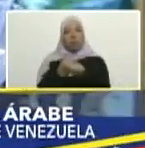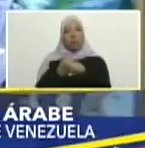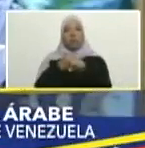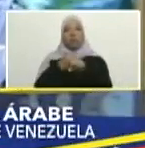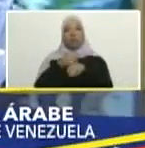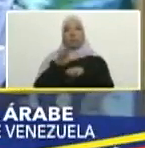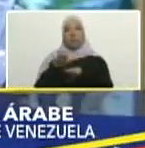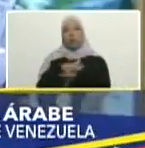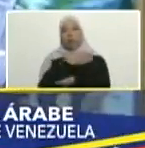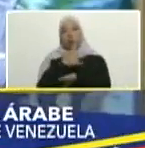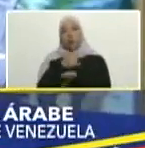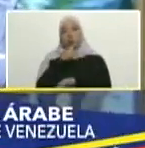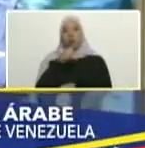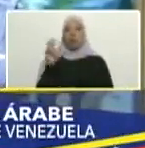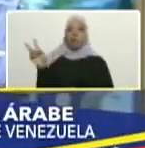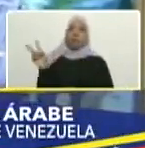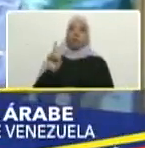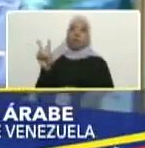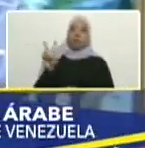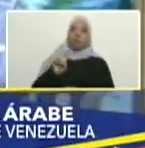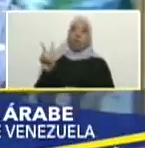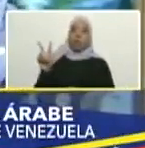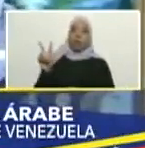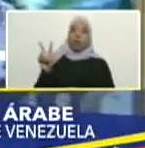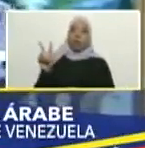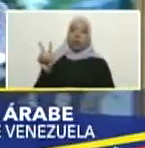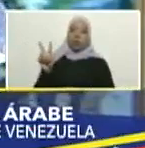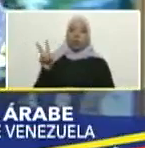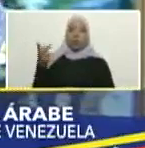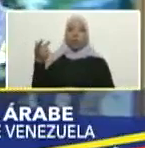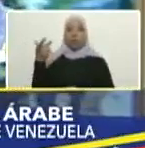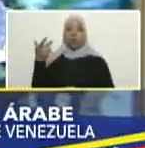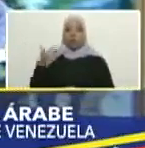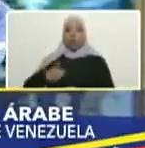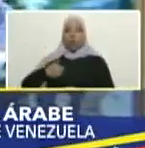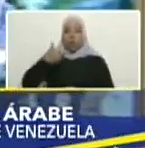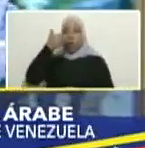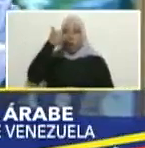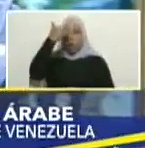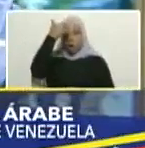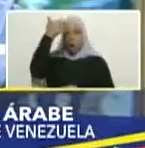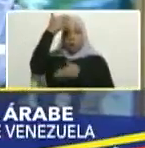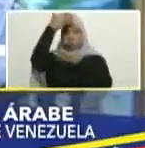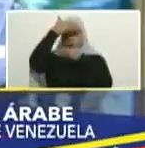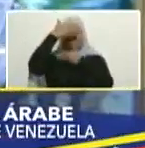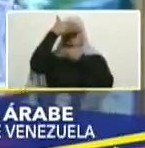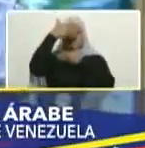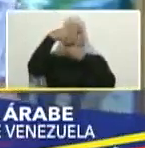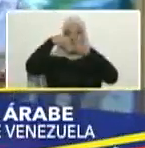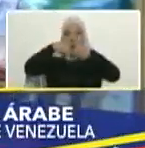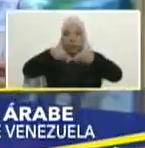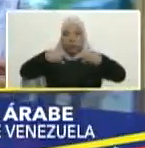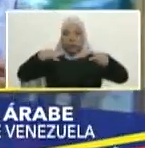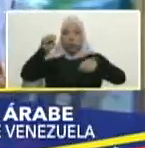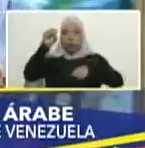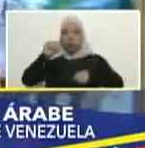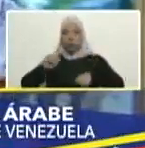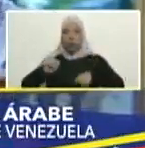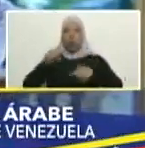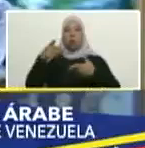principios. Venezuela y la República Saharaui hemos sido leales a